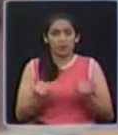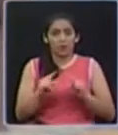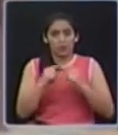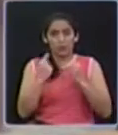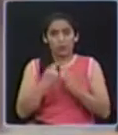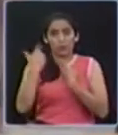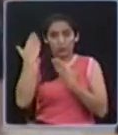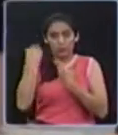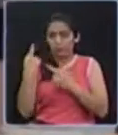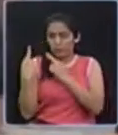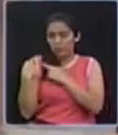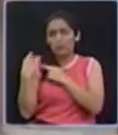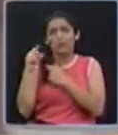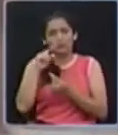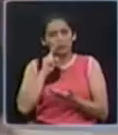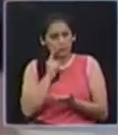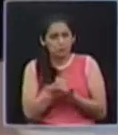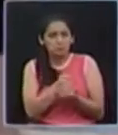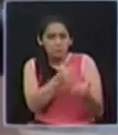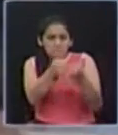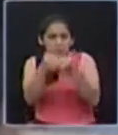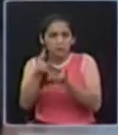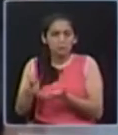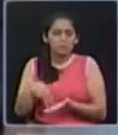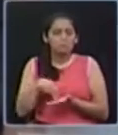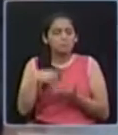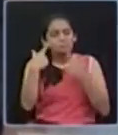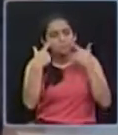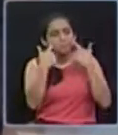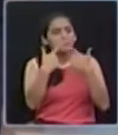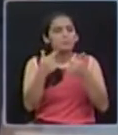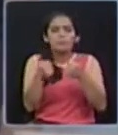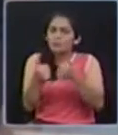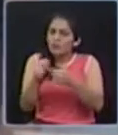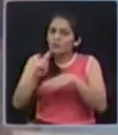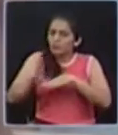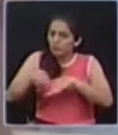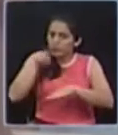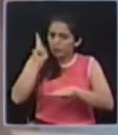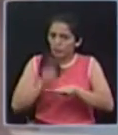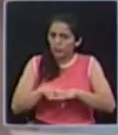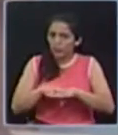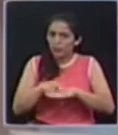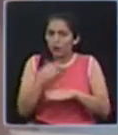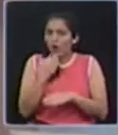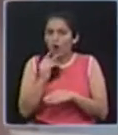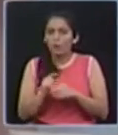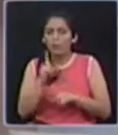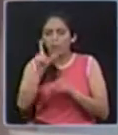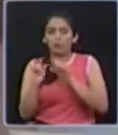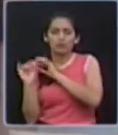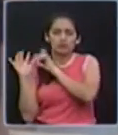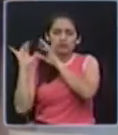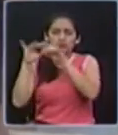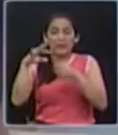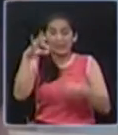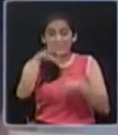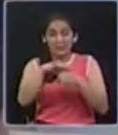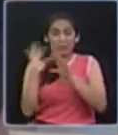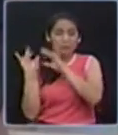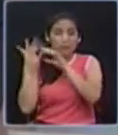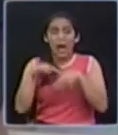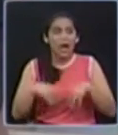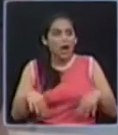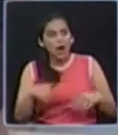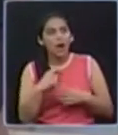control social, que estén vigilantes, que estén movilizados, que estén atentos, pero tomarse las instalaciones del Consejo hay que